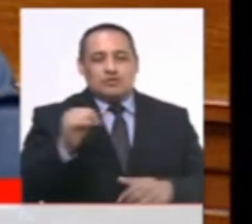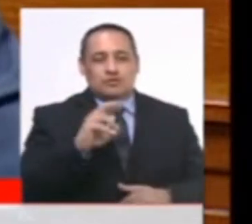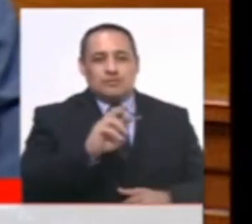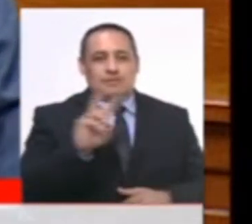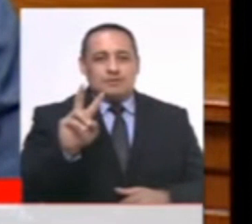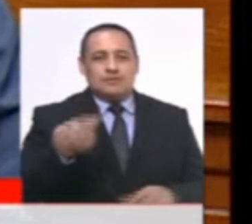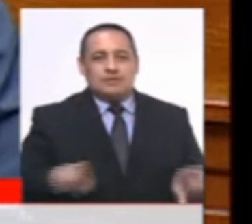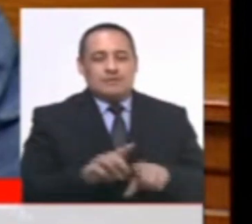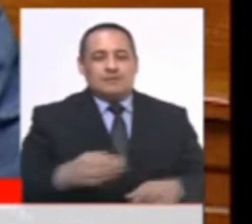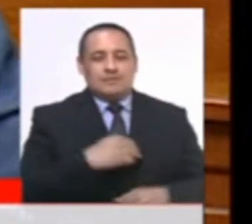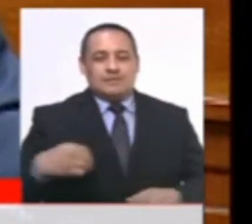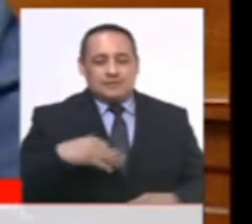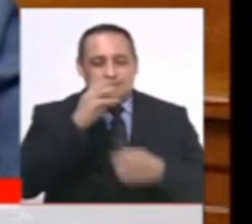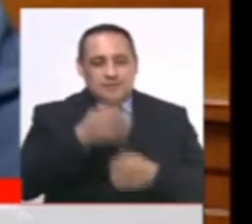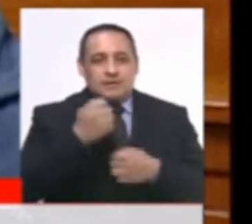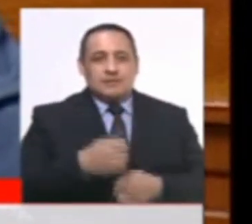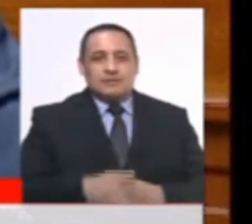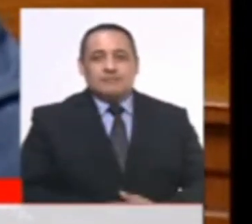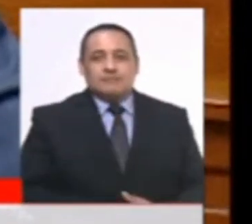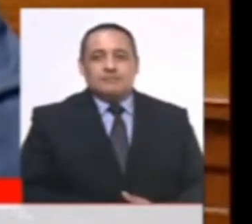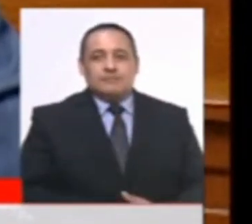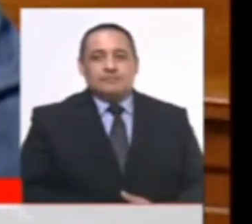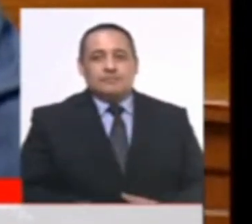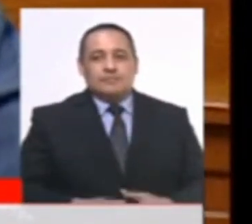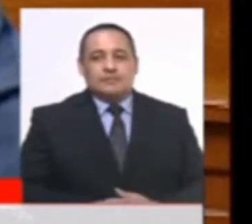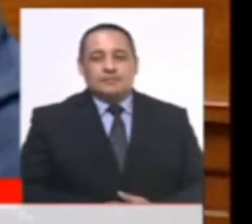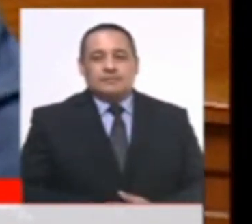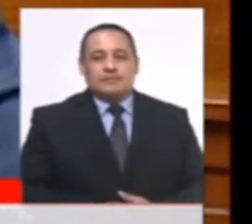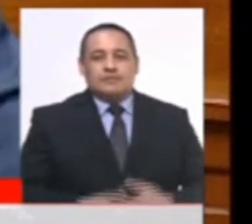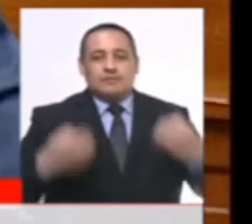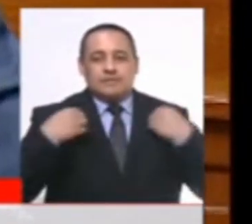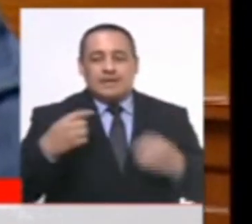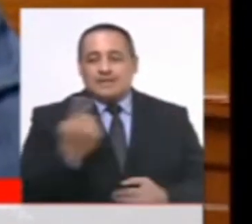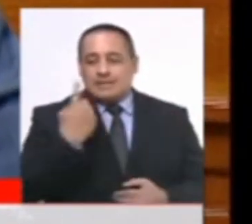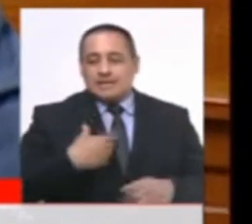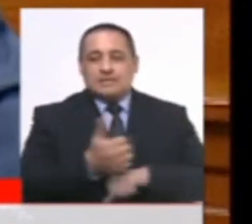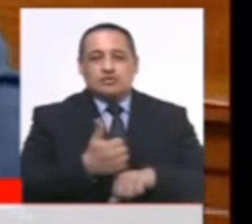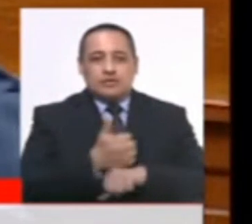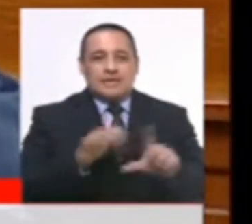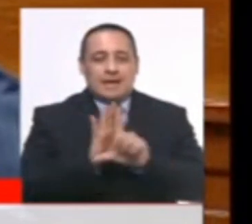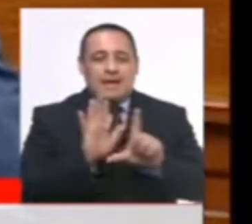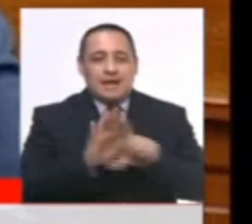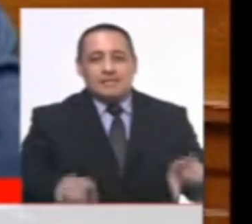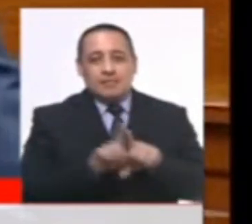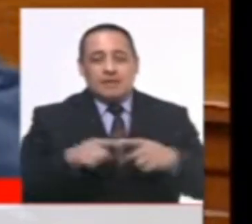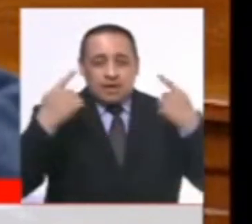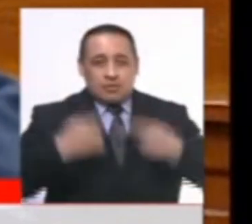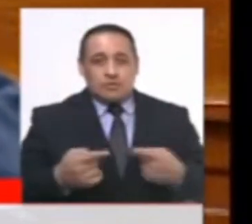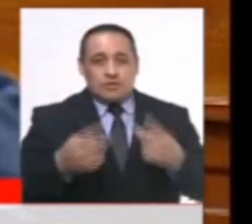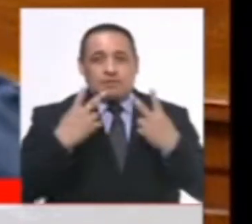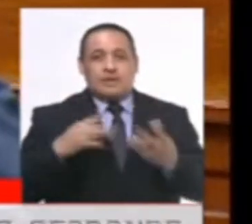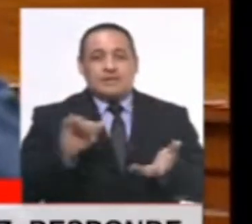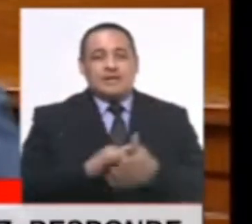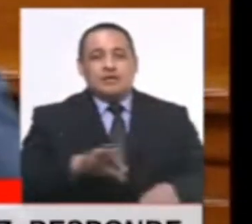118-2022, Ministerio de Energía y Minas, de la Oficina General de Asesoría Jurídica, concluyendo que